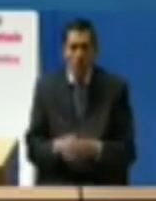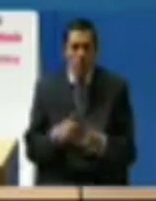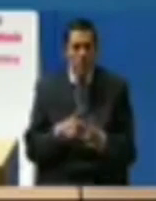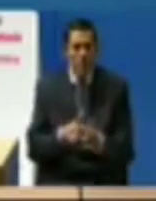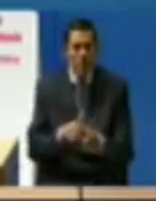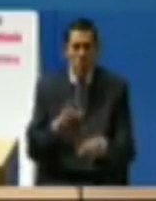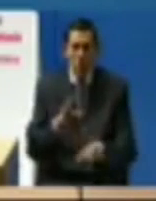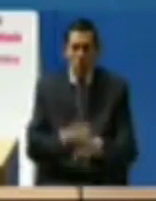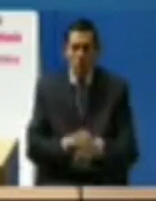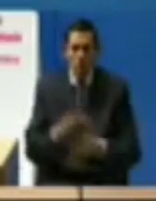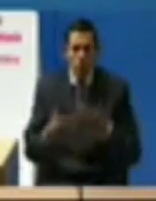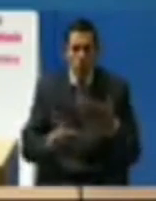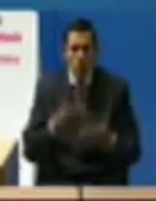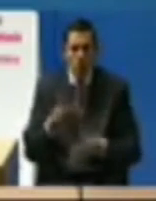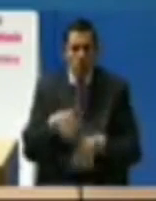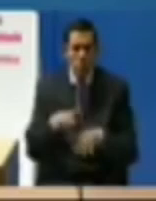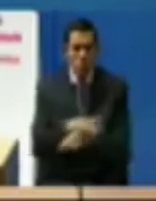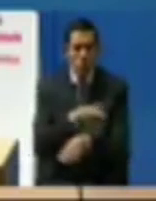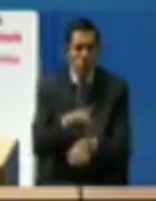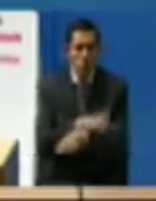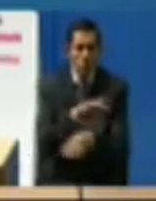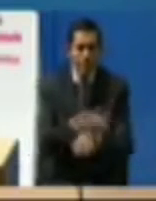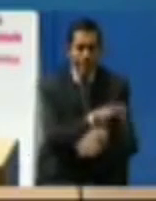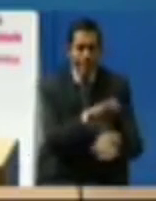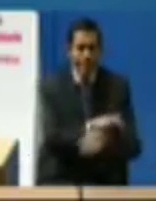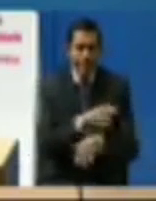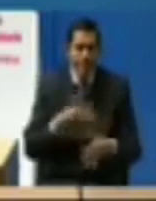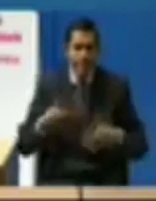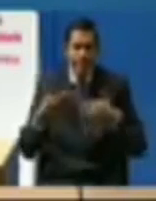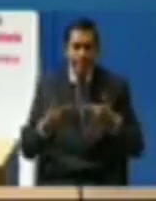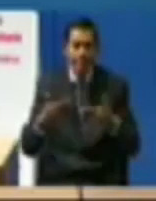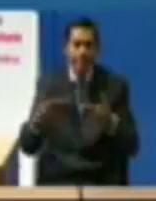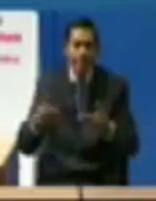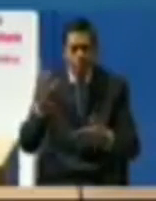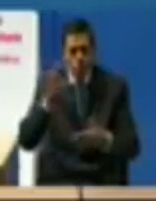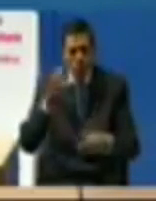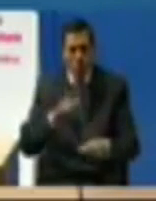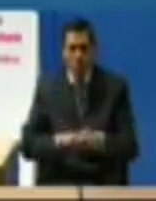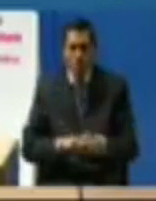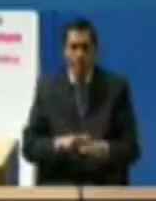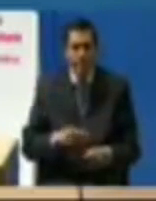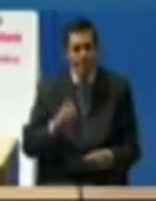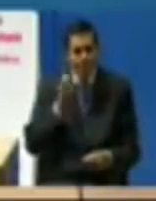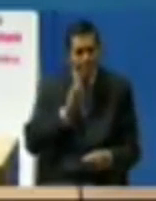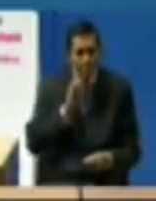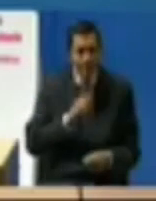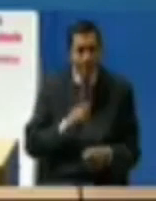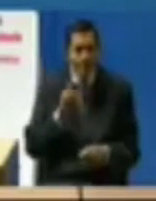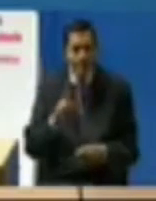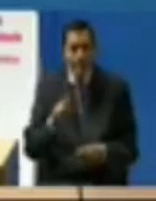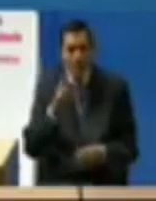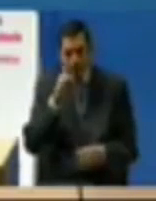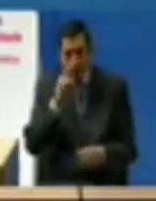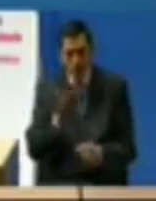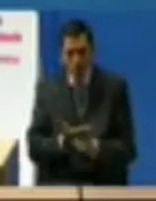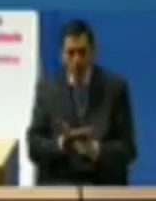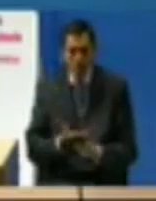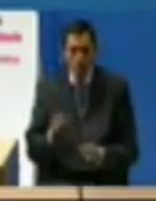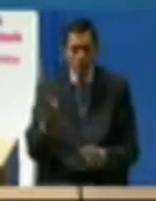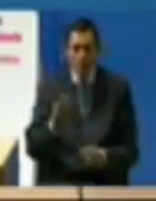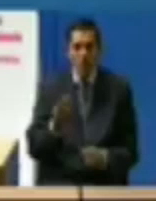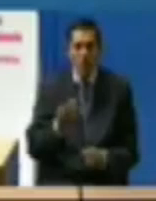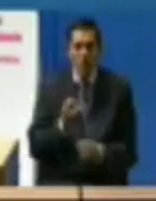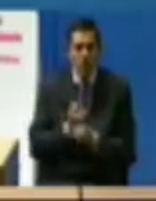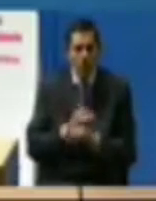cambios en la situación de las mujeres en relación con la de los hombres y a partir de ello responder a las necesidades de información de